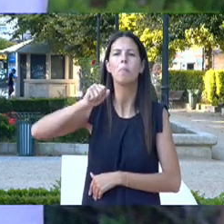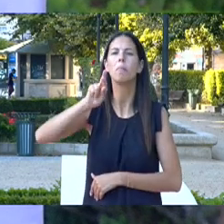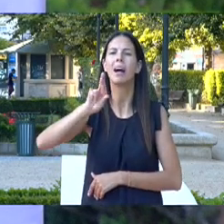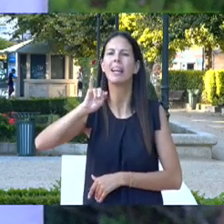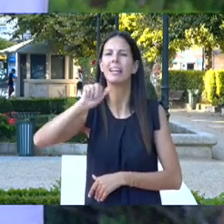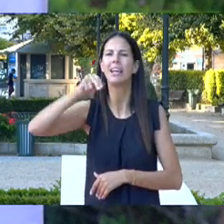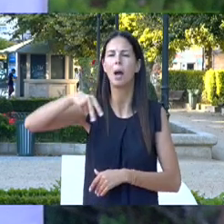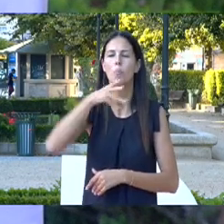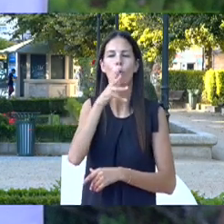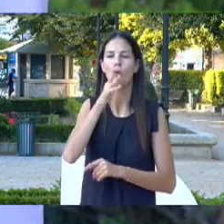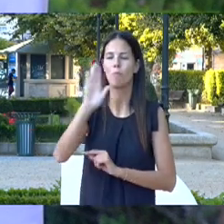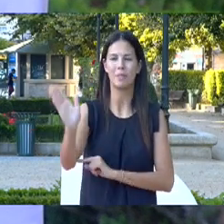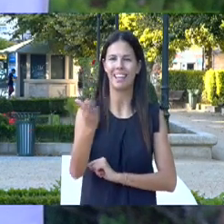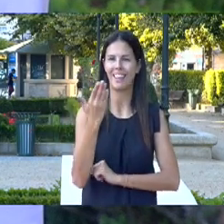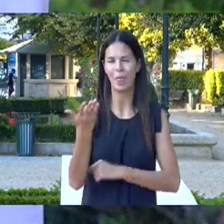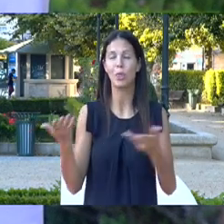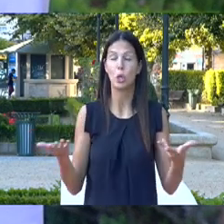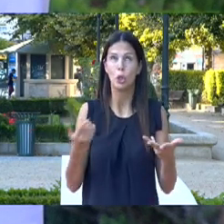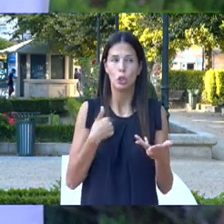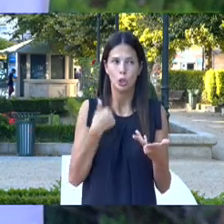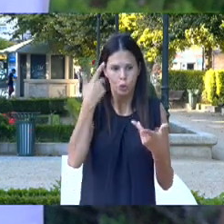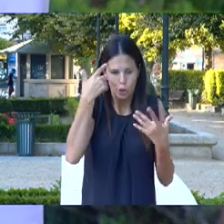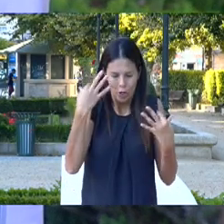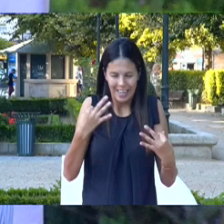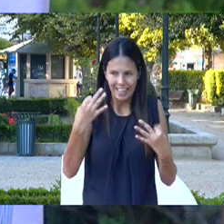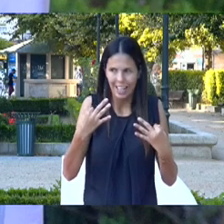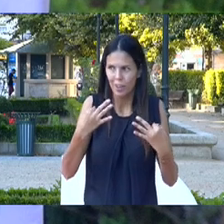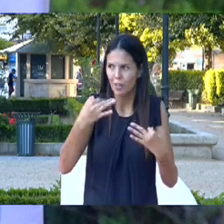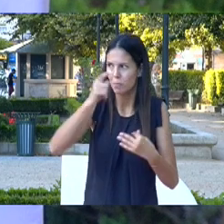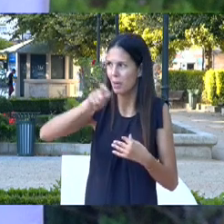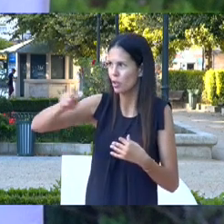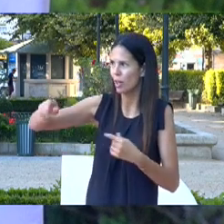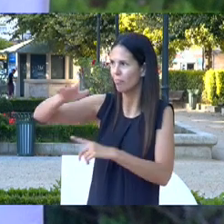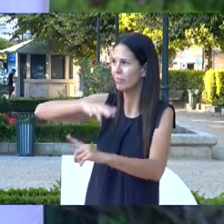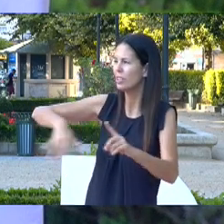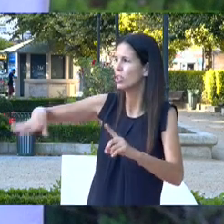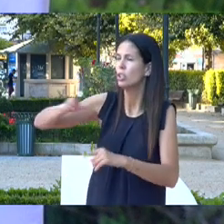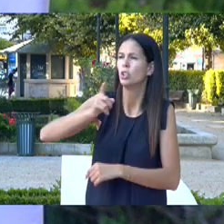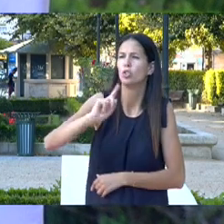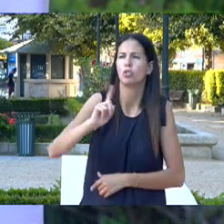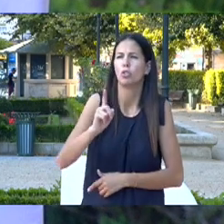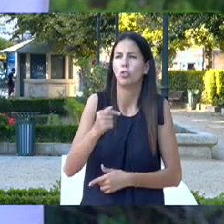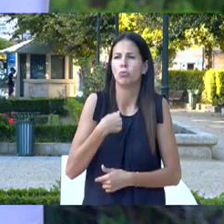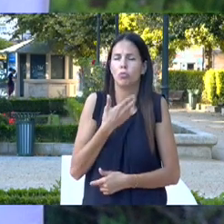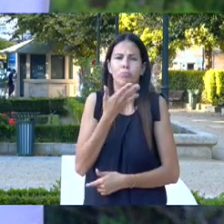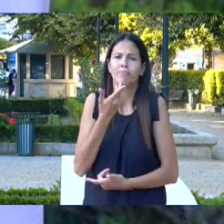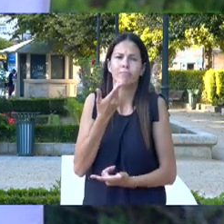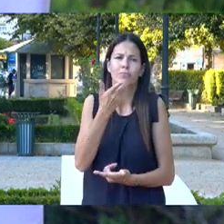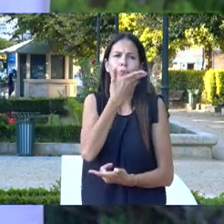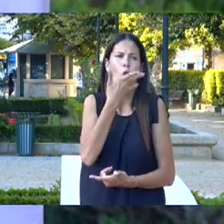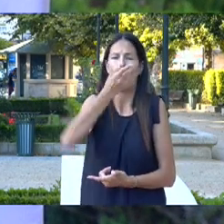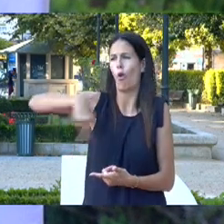pola presentación, cando creo que entre os que estamos aquí son sobradamente coñecido. Para todos